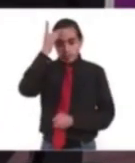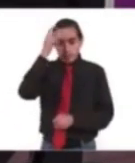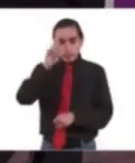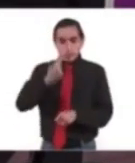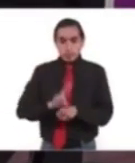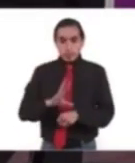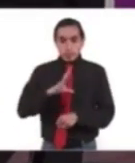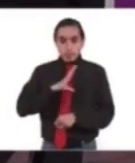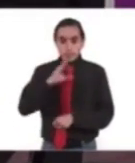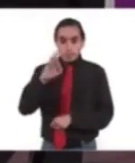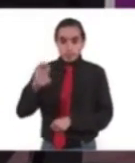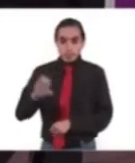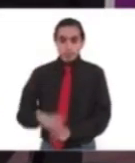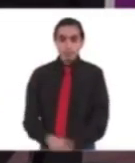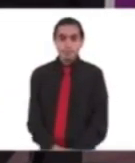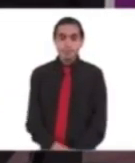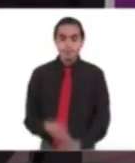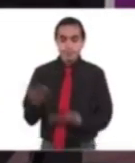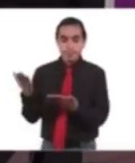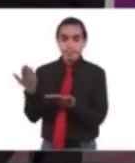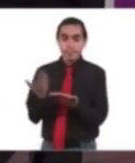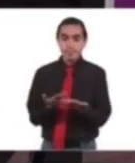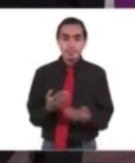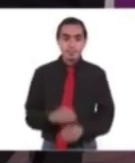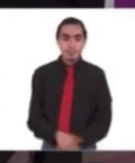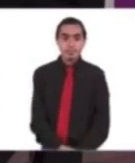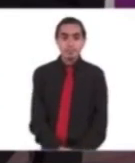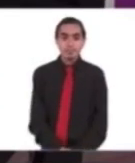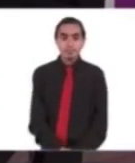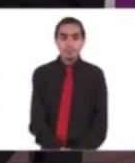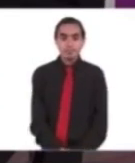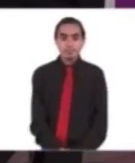Aquí. Gracias.